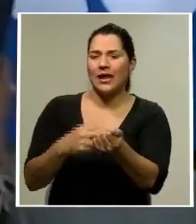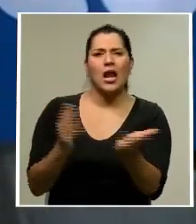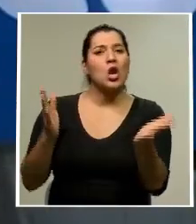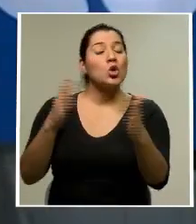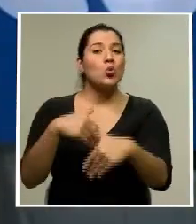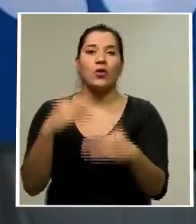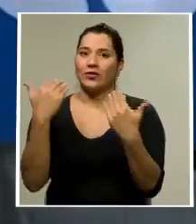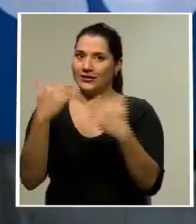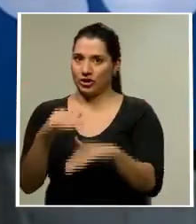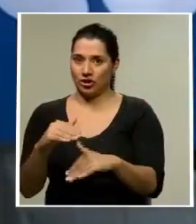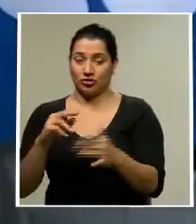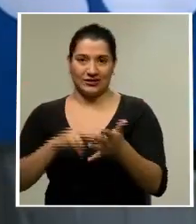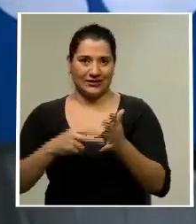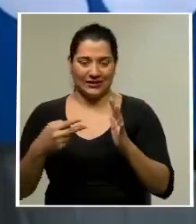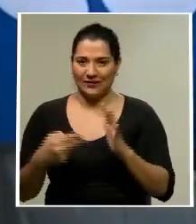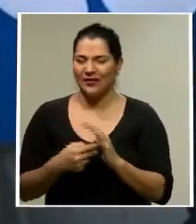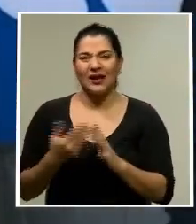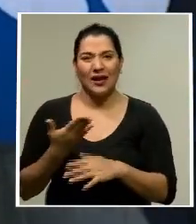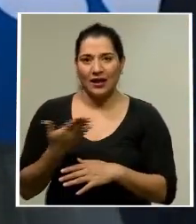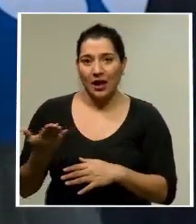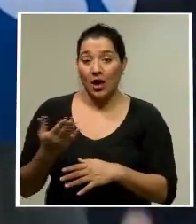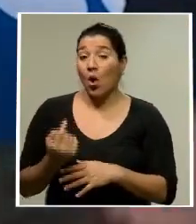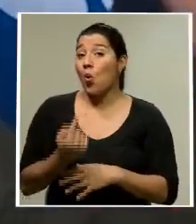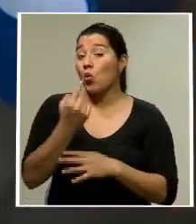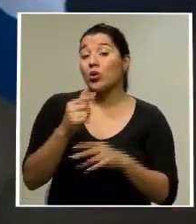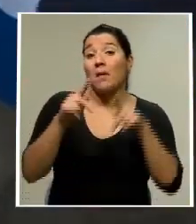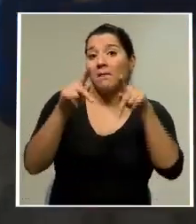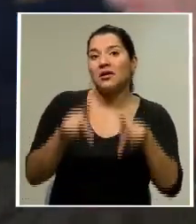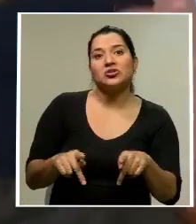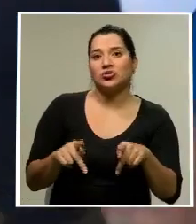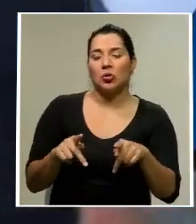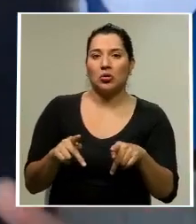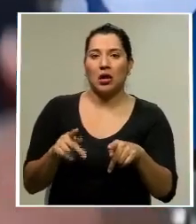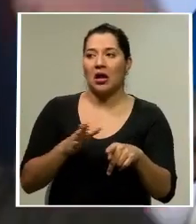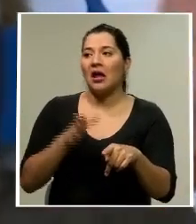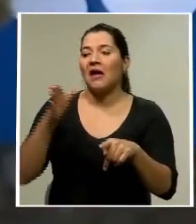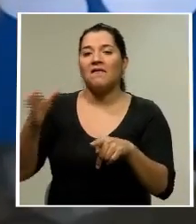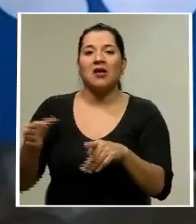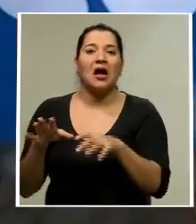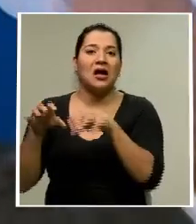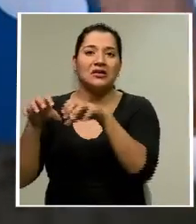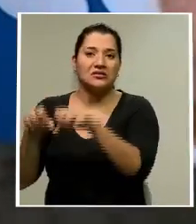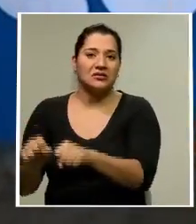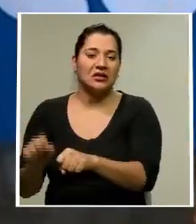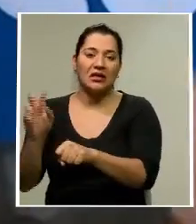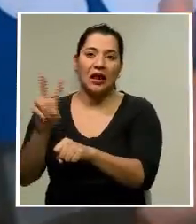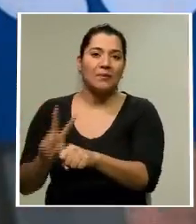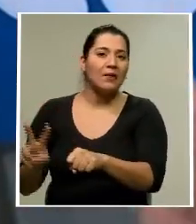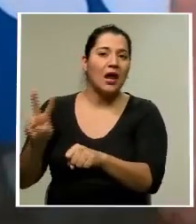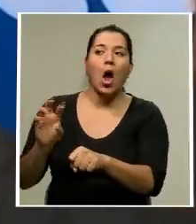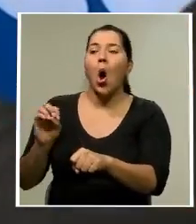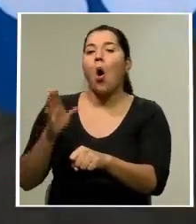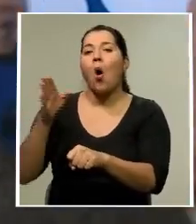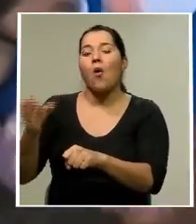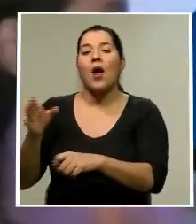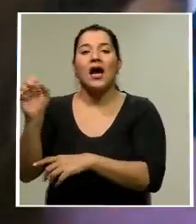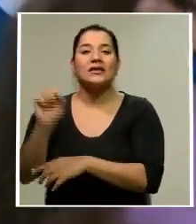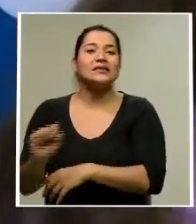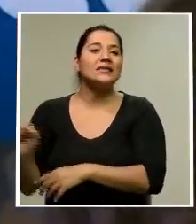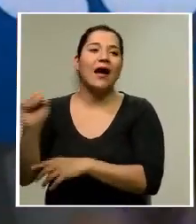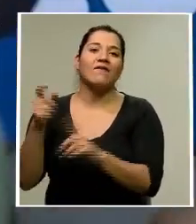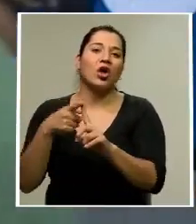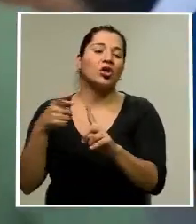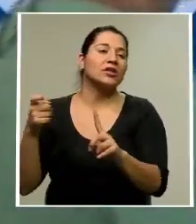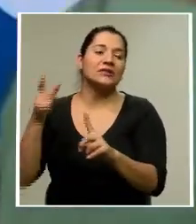restricción, es decir, una persona que viene a una cita el viernes o sábado de Limón